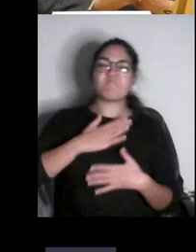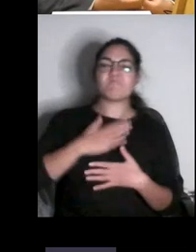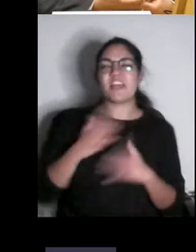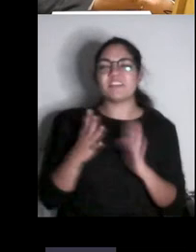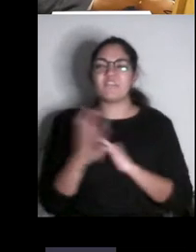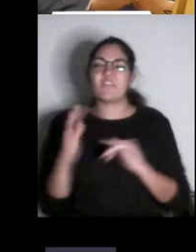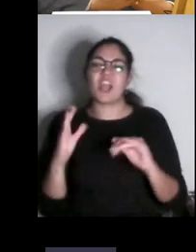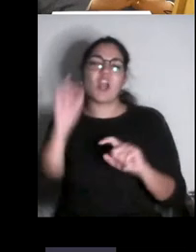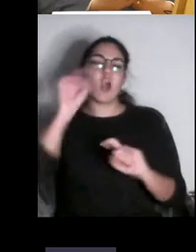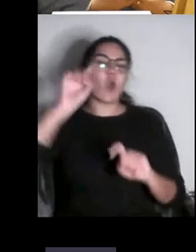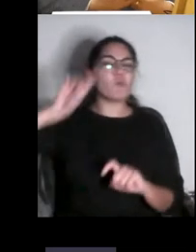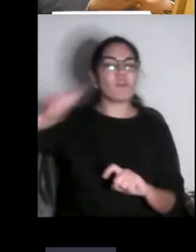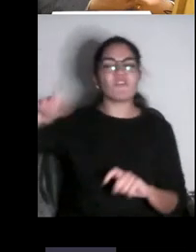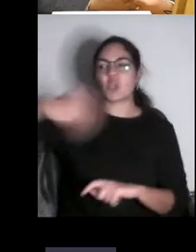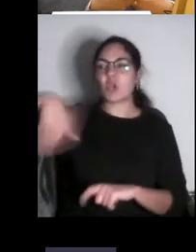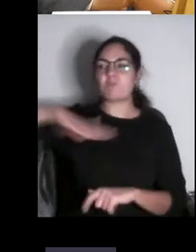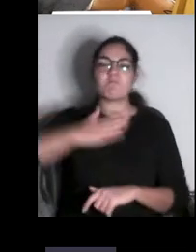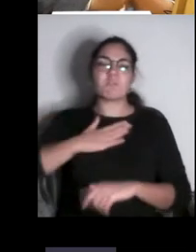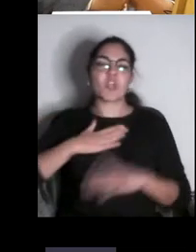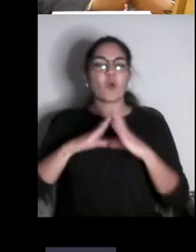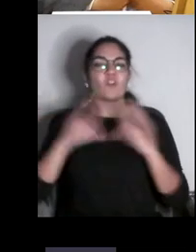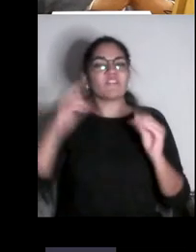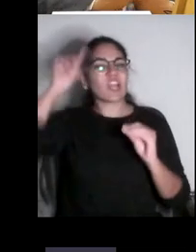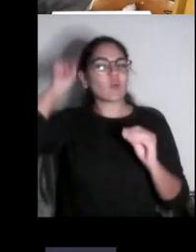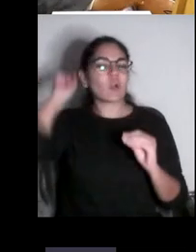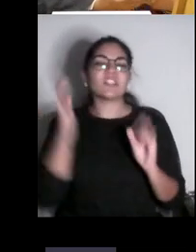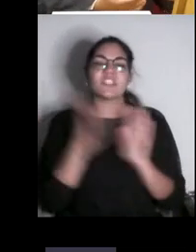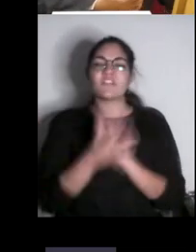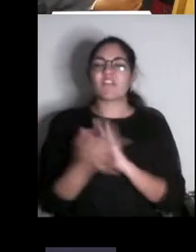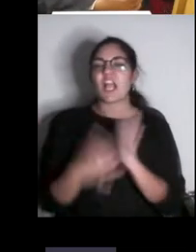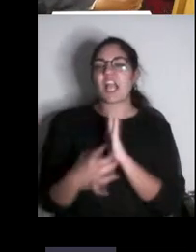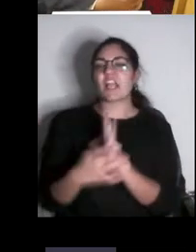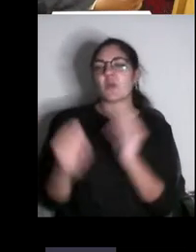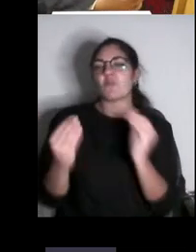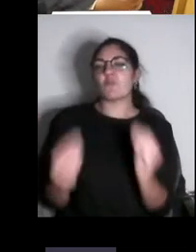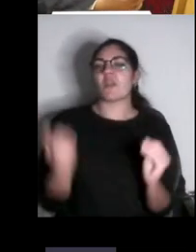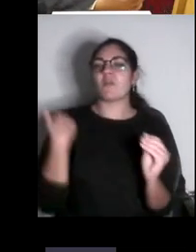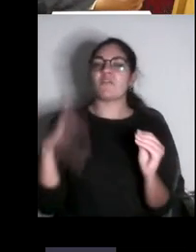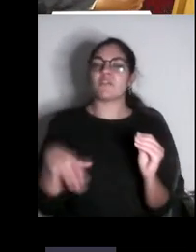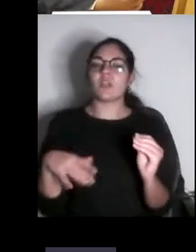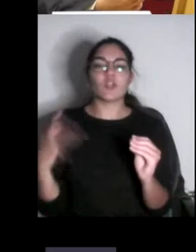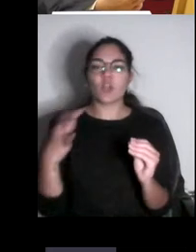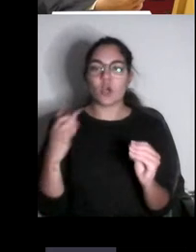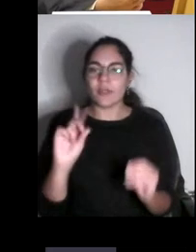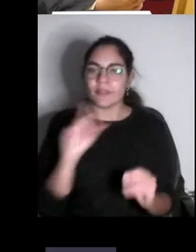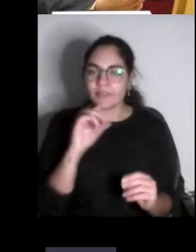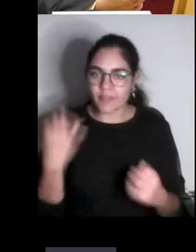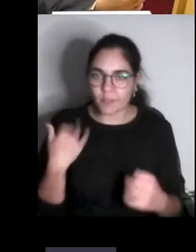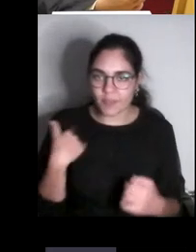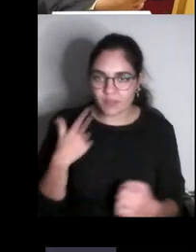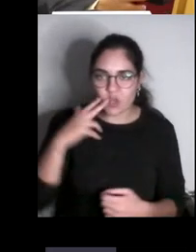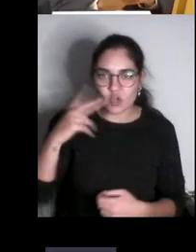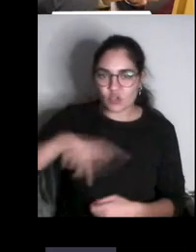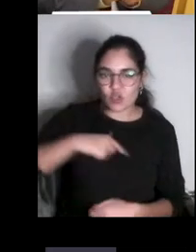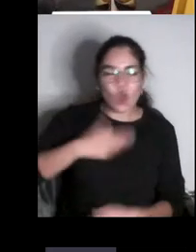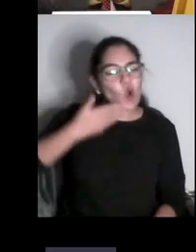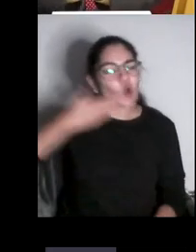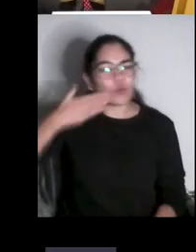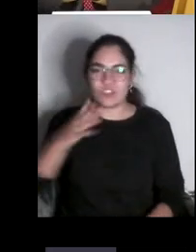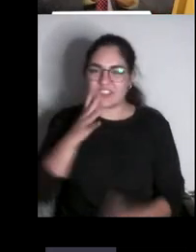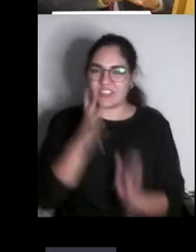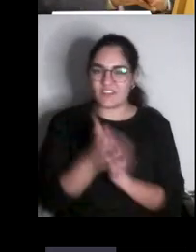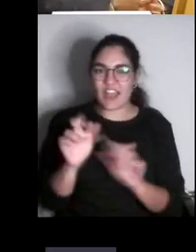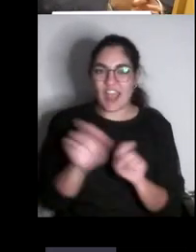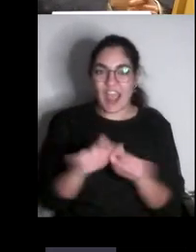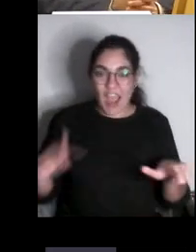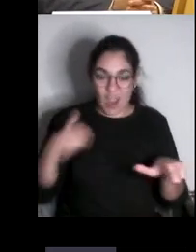positiva, muy buena, como decía el rector, es para sentirse orgulloso de lo que pasa día a día en las aulas de nuestra universidad. Es que cuando vamos a los